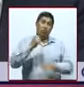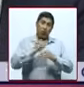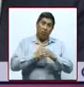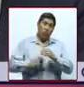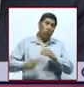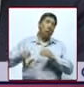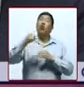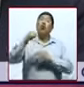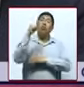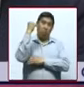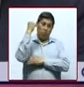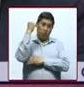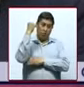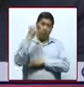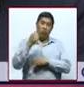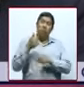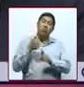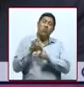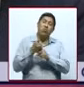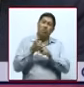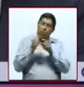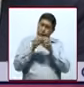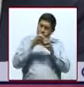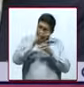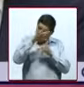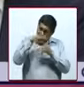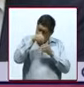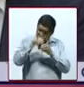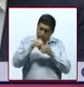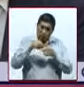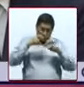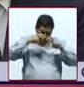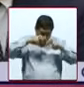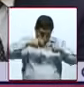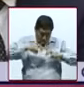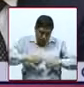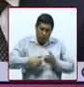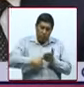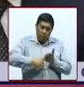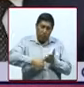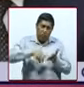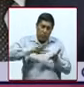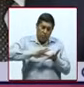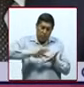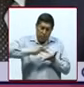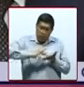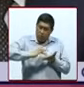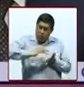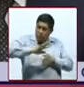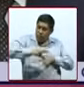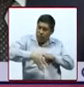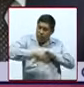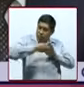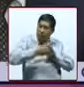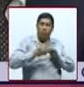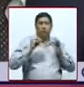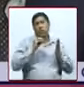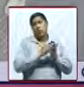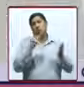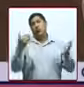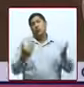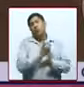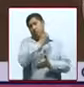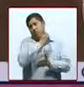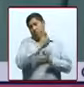Electoral una auditoría integral al padrón electoral o el estudio para implementar un nuevo